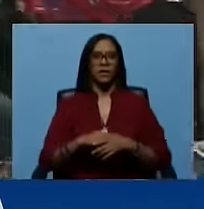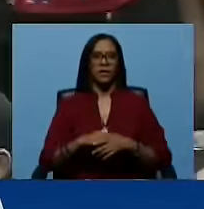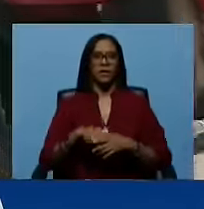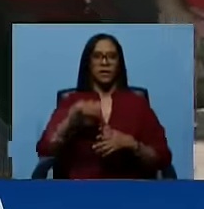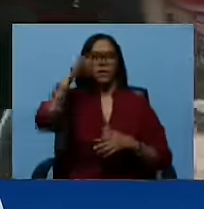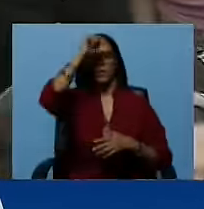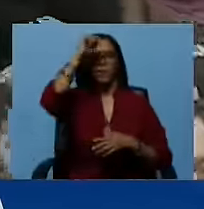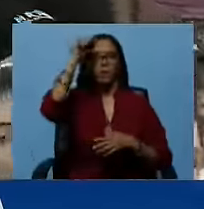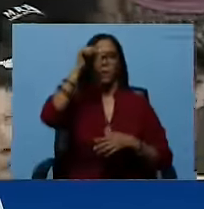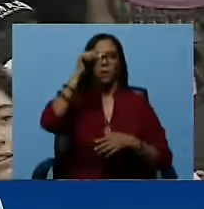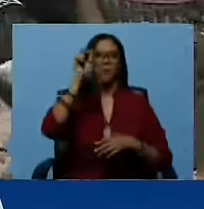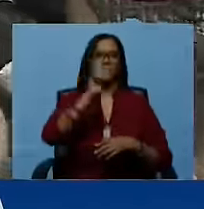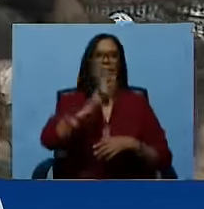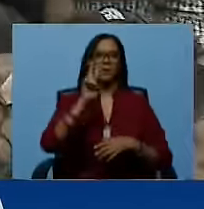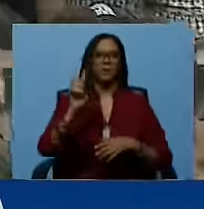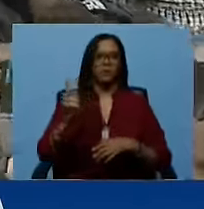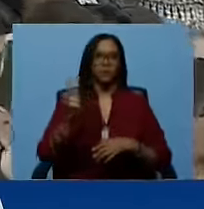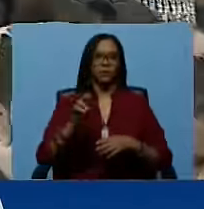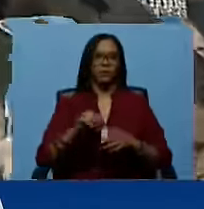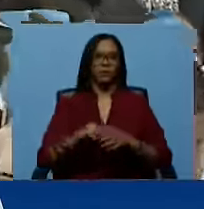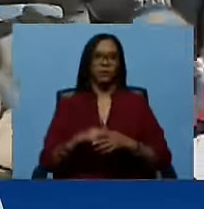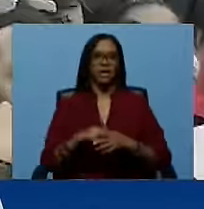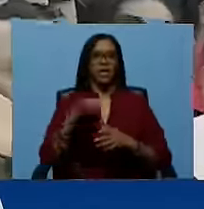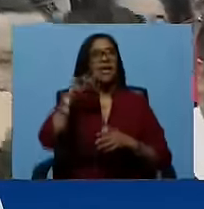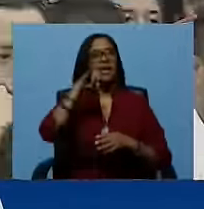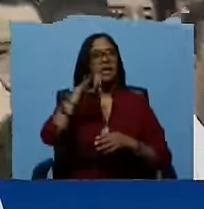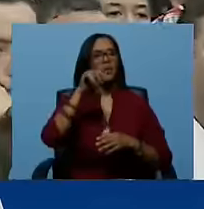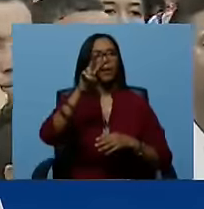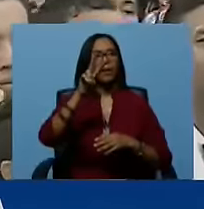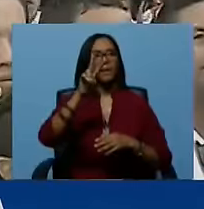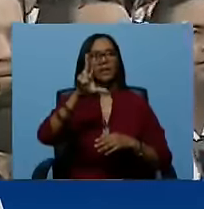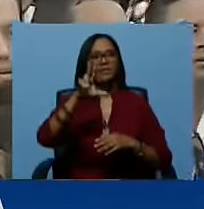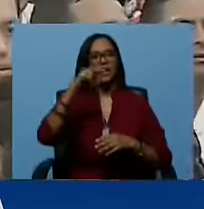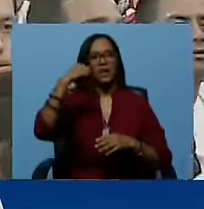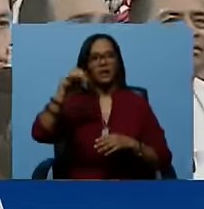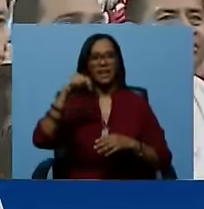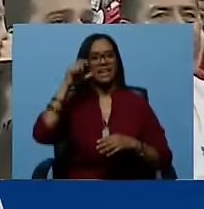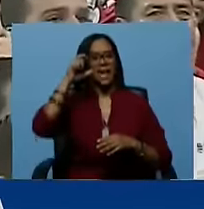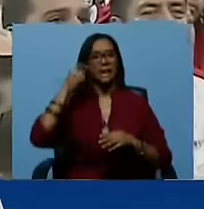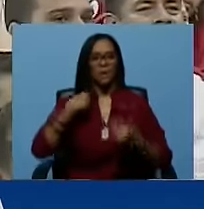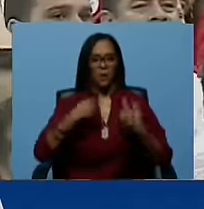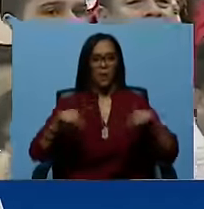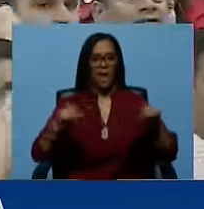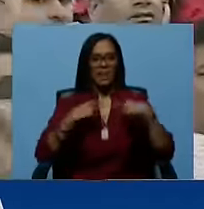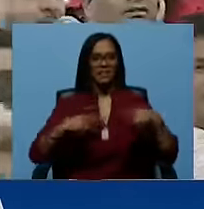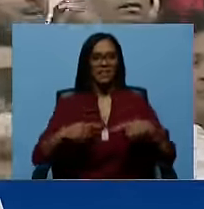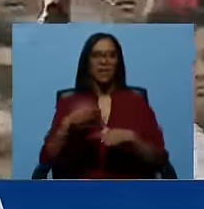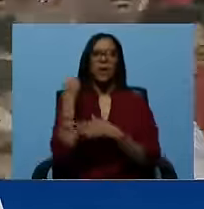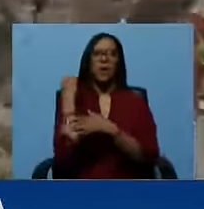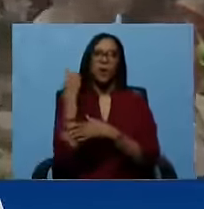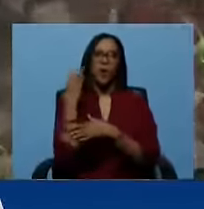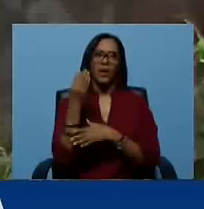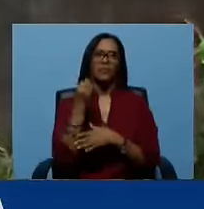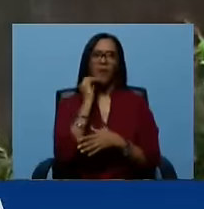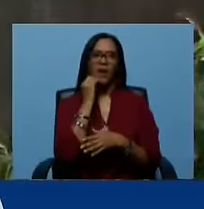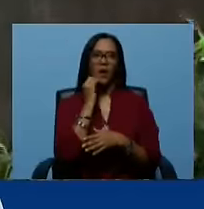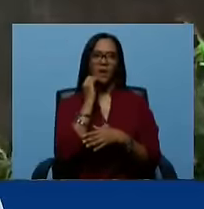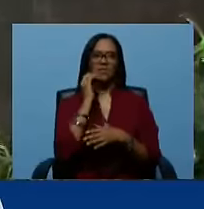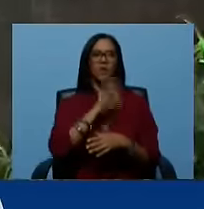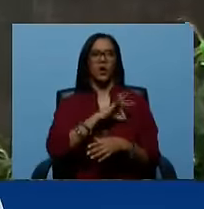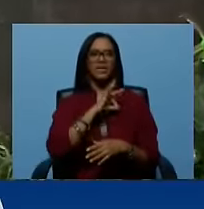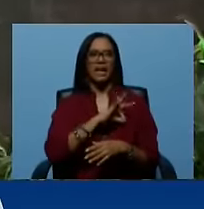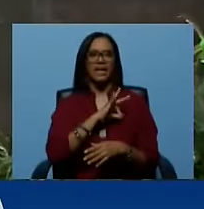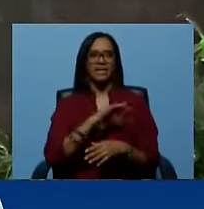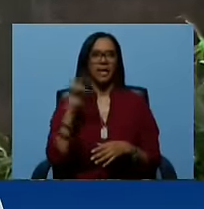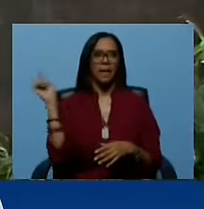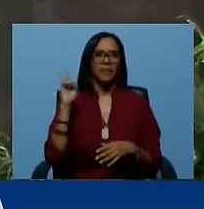Domingo 22 y lunes 23 de noviembre, el día de mi cumpleaños, Gran Congreso de la Juventud Socialista